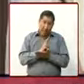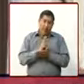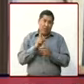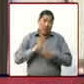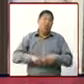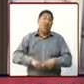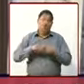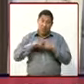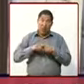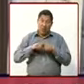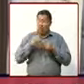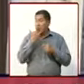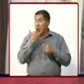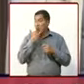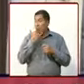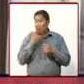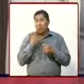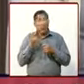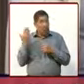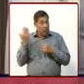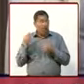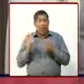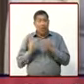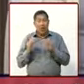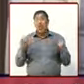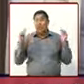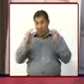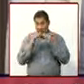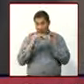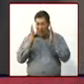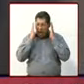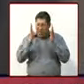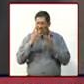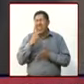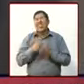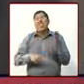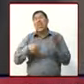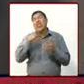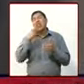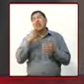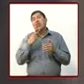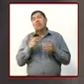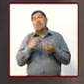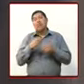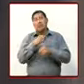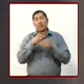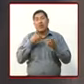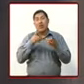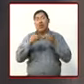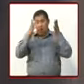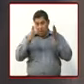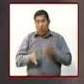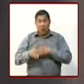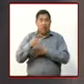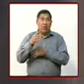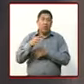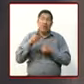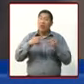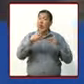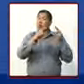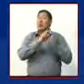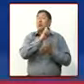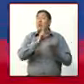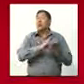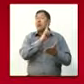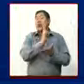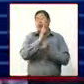fue suspendida debido a lo que estaba ocurriendo en la ciudad de La Paz. Escuche qué fue lo que dijeron los rectores nacionales.